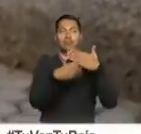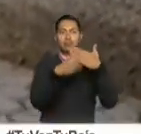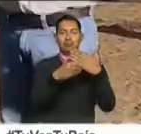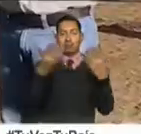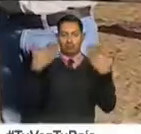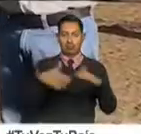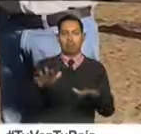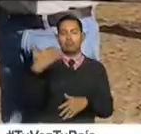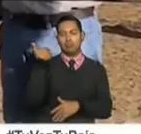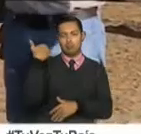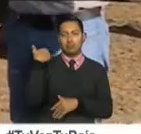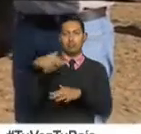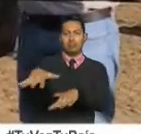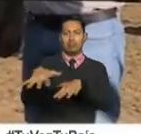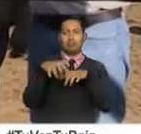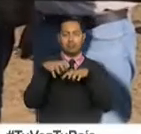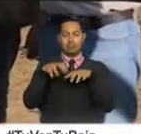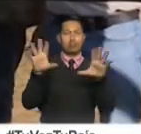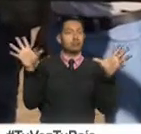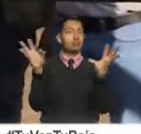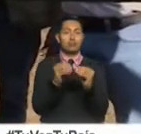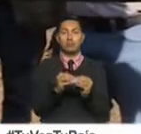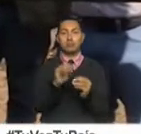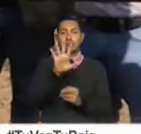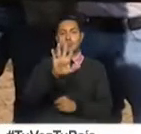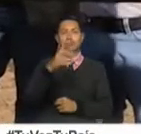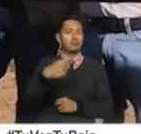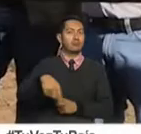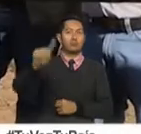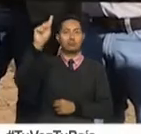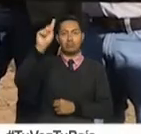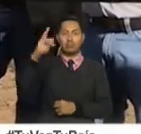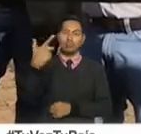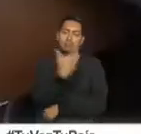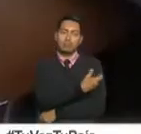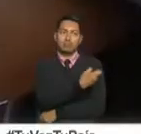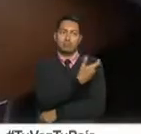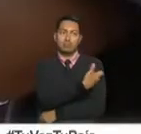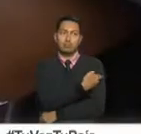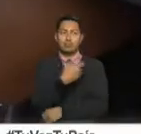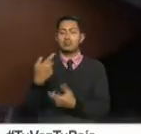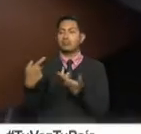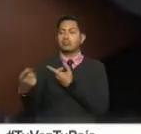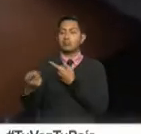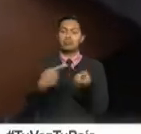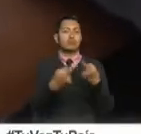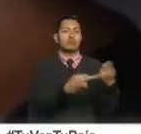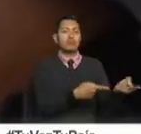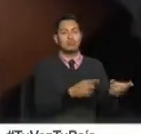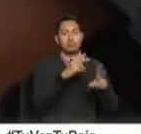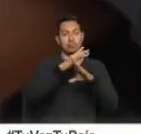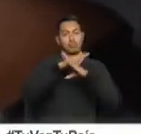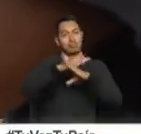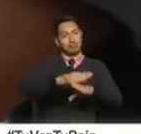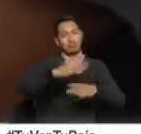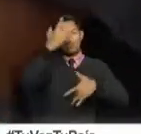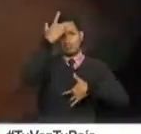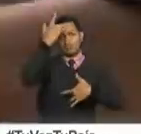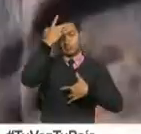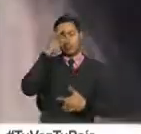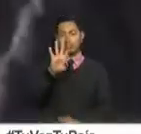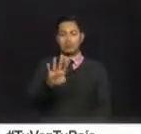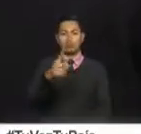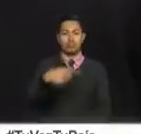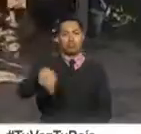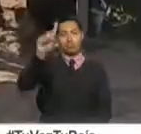cuenta Agrocalidad, dando un total de 5 millones de dosis que servirán para cumplir con la meta de inmunizar a más de 4.4